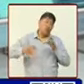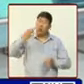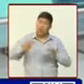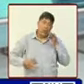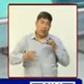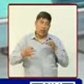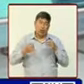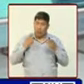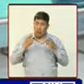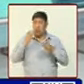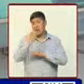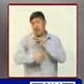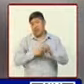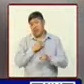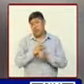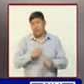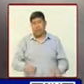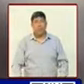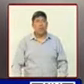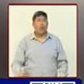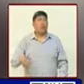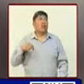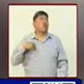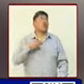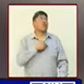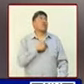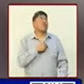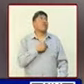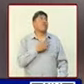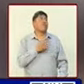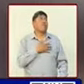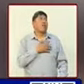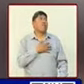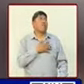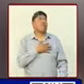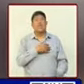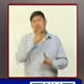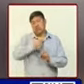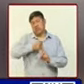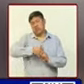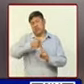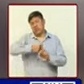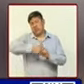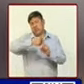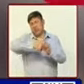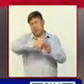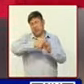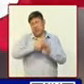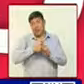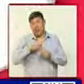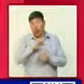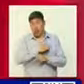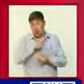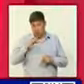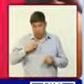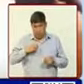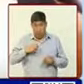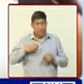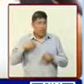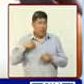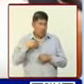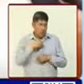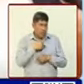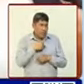veedores internacionales. Nosotros realmente vamos a agotar las instancias correspondientes desde el comité del cual